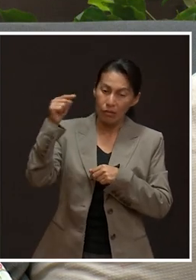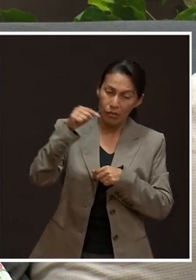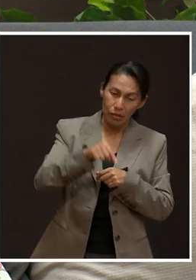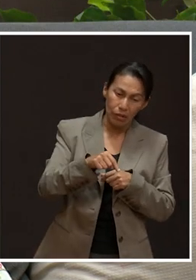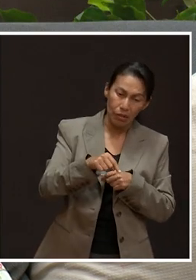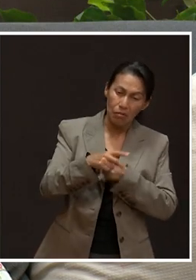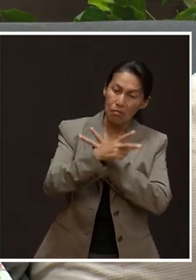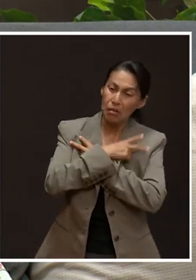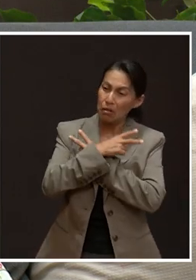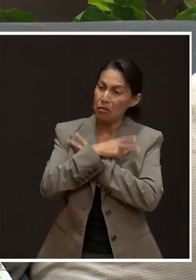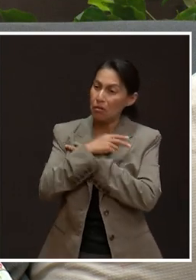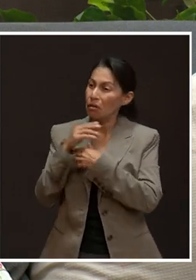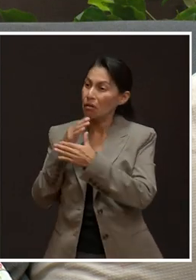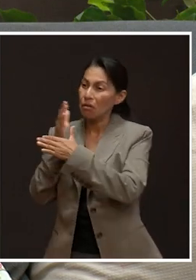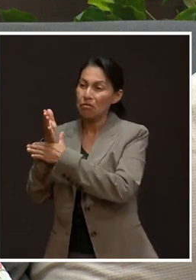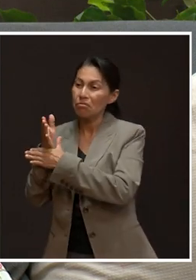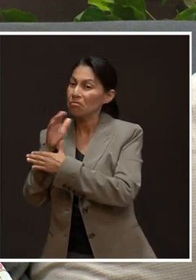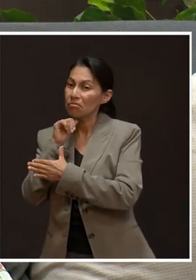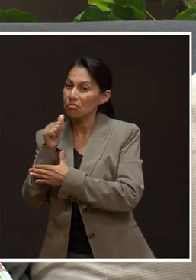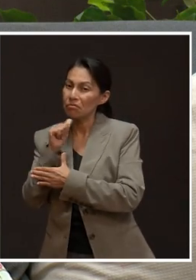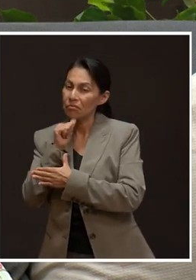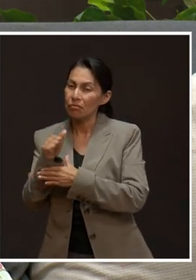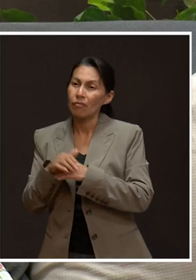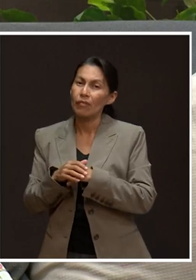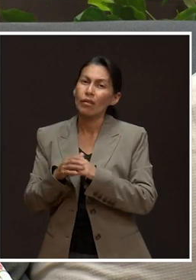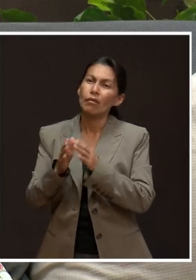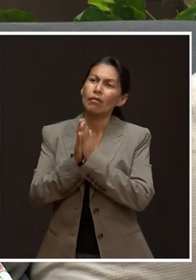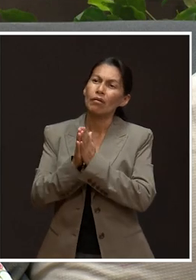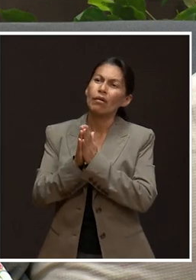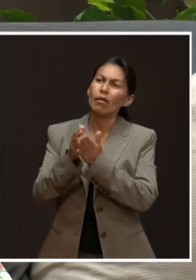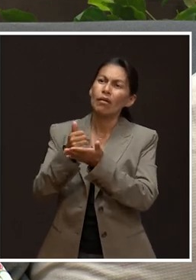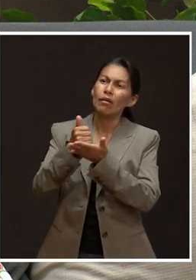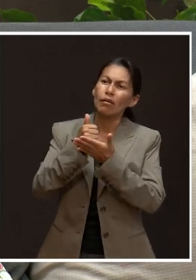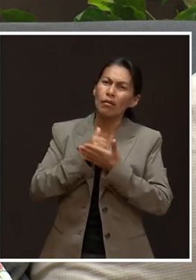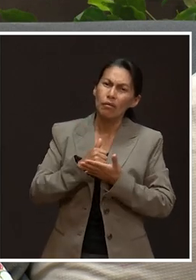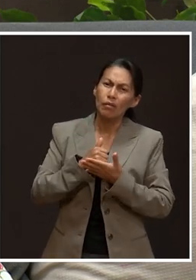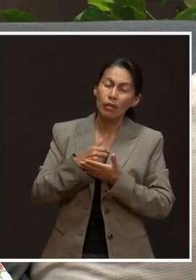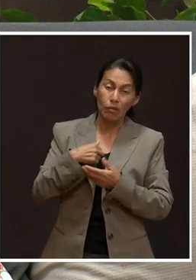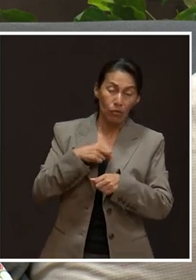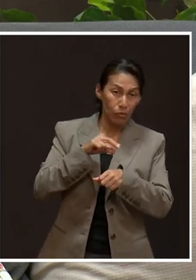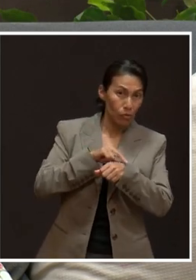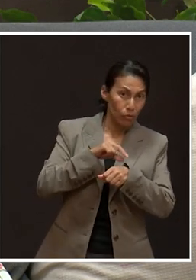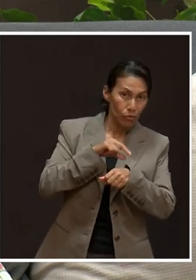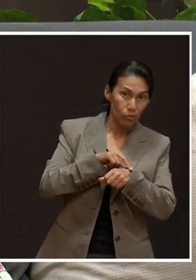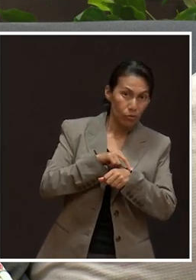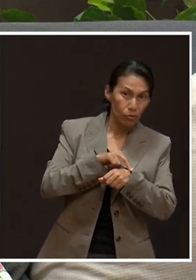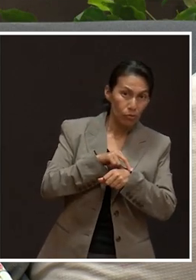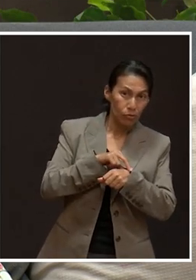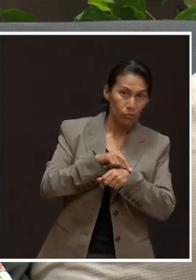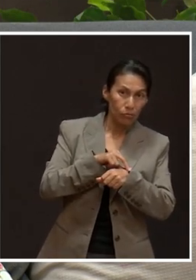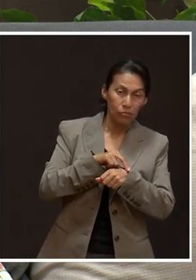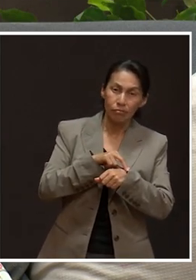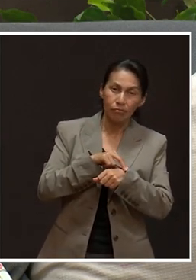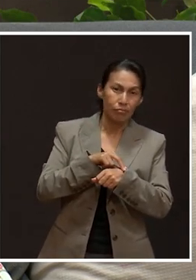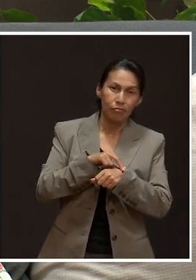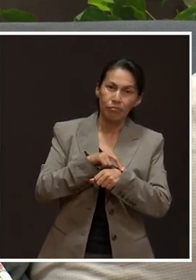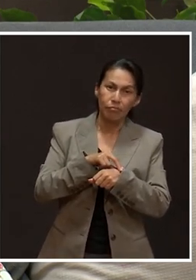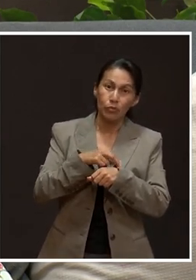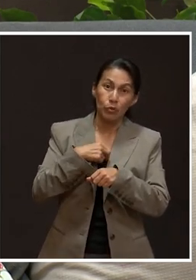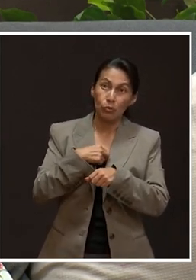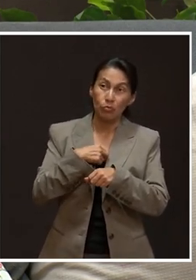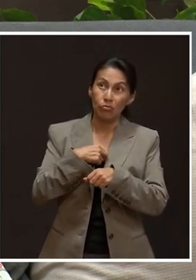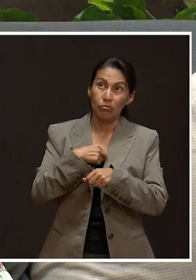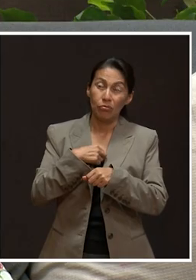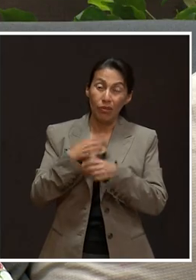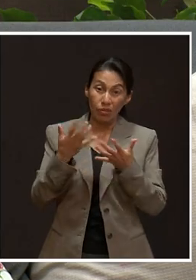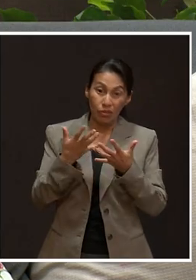la oportunidad de ir a mi casa, de vacaciones. Entonces, ayúdame porque pues yo no soy médico, yo no puedo hacer nada,